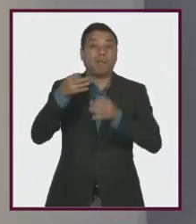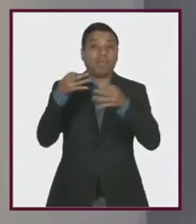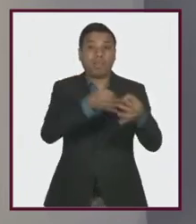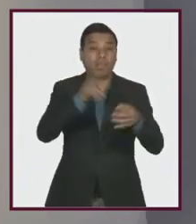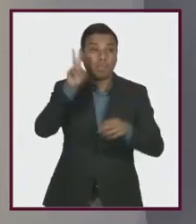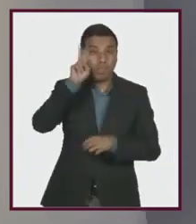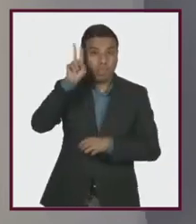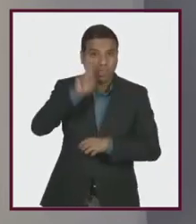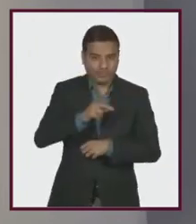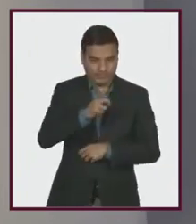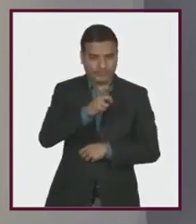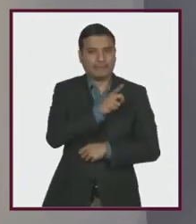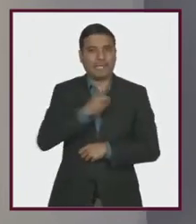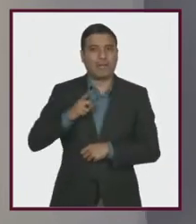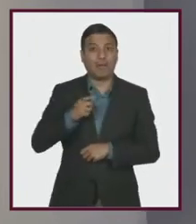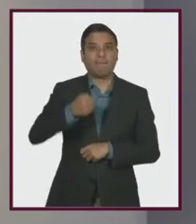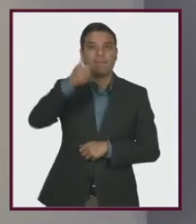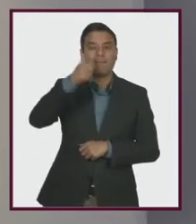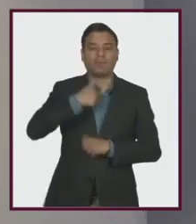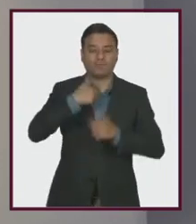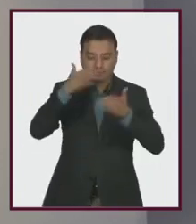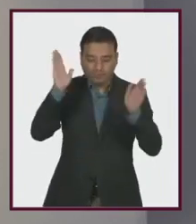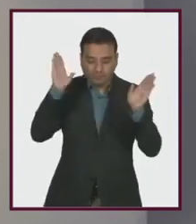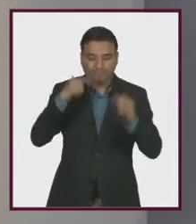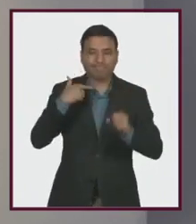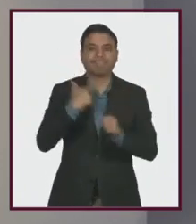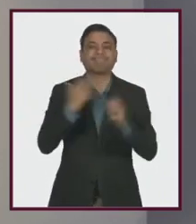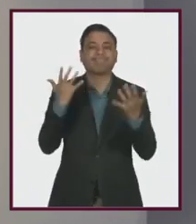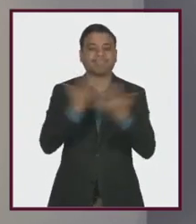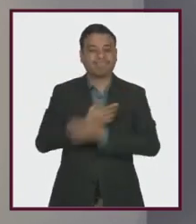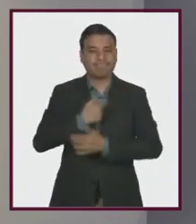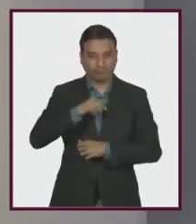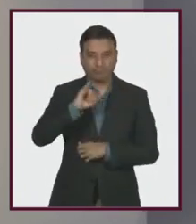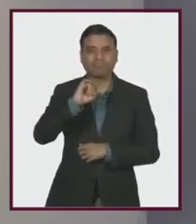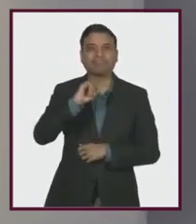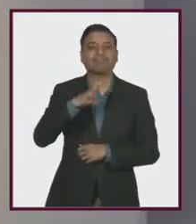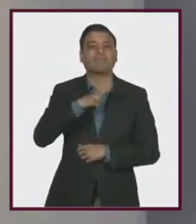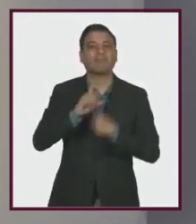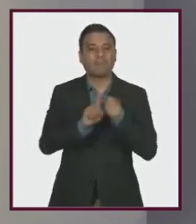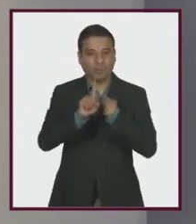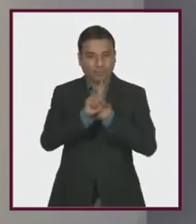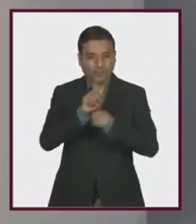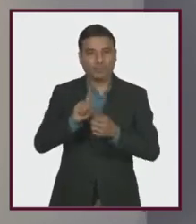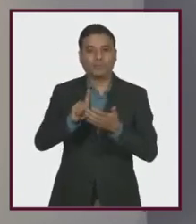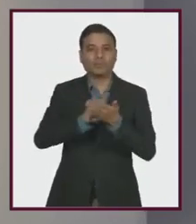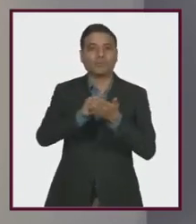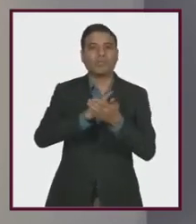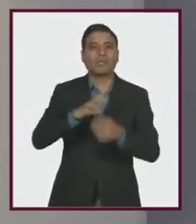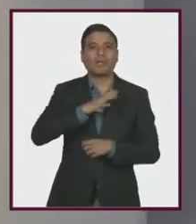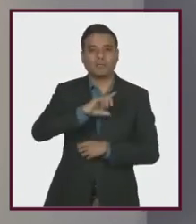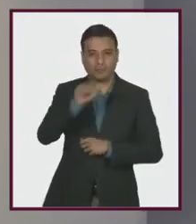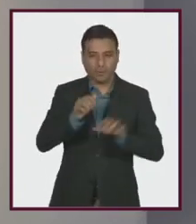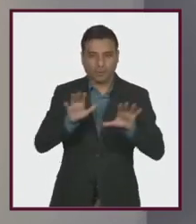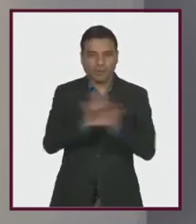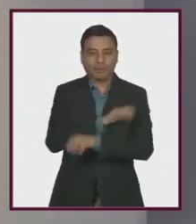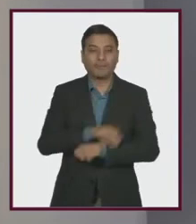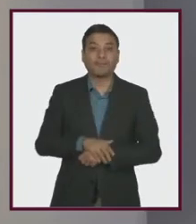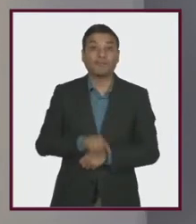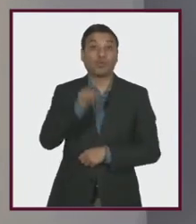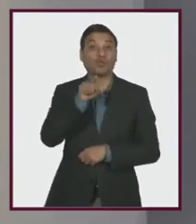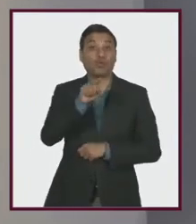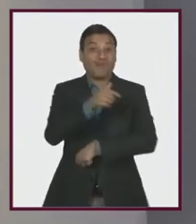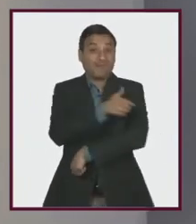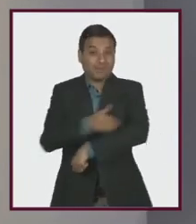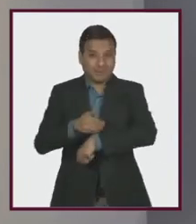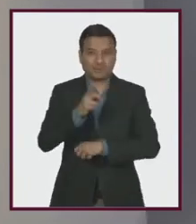que la tenemos para poder empezar a hacer un cambio en un tratamiento específico. Como familiares puede ser muy desgastante